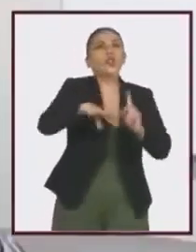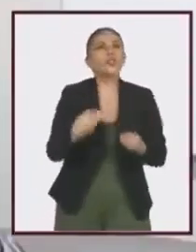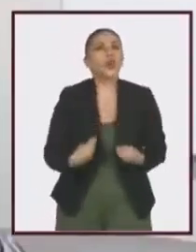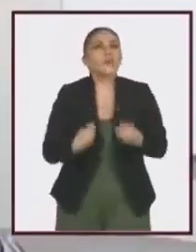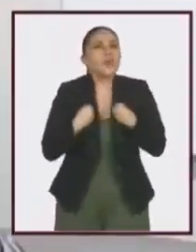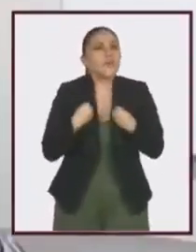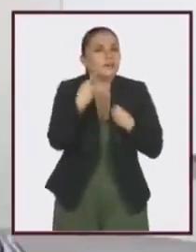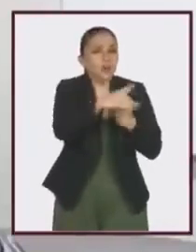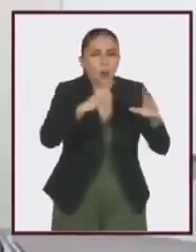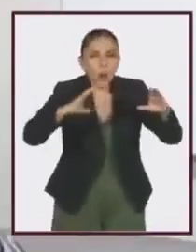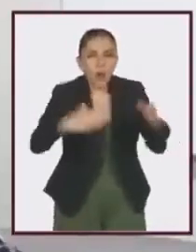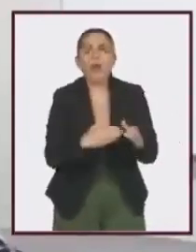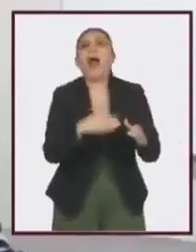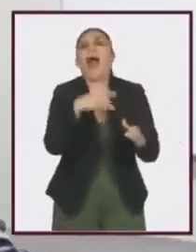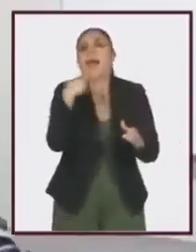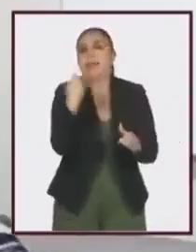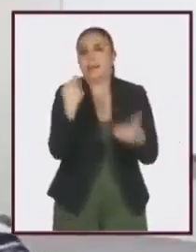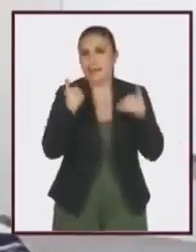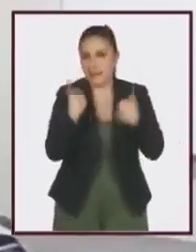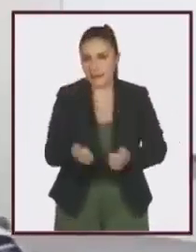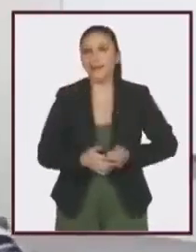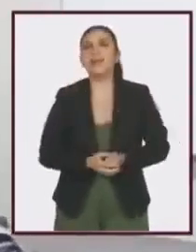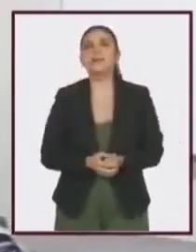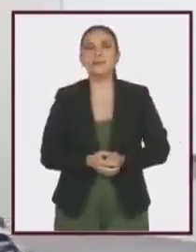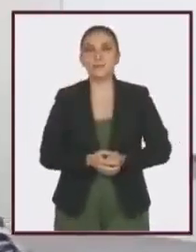estamos desarrollando nuestra práctica docente.